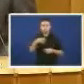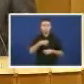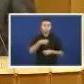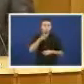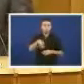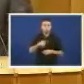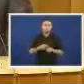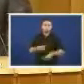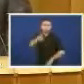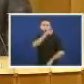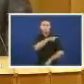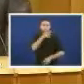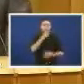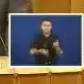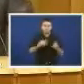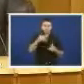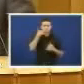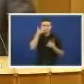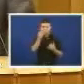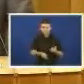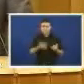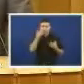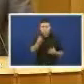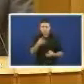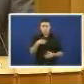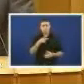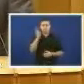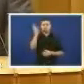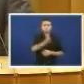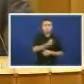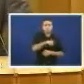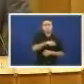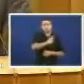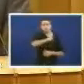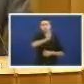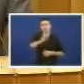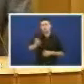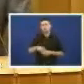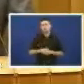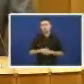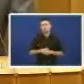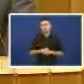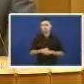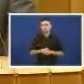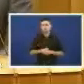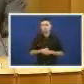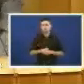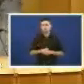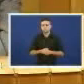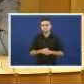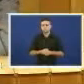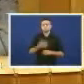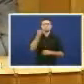en concepcións ultraliberais que en todo caso guardan grandísimas coincidencias doutrinarias coas políticas